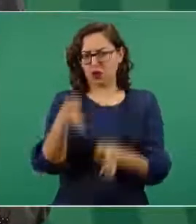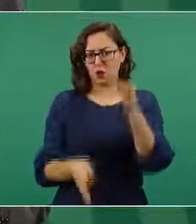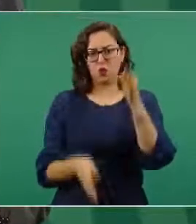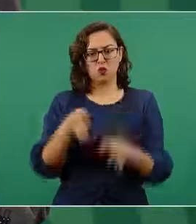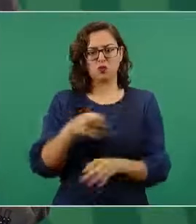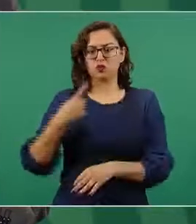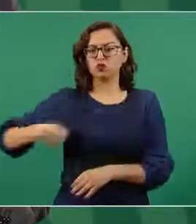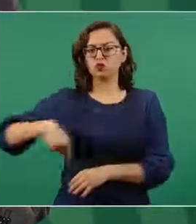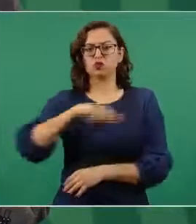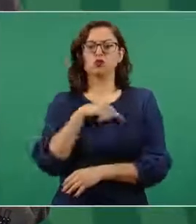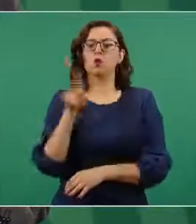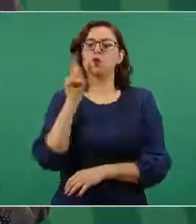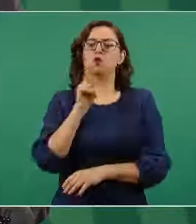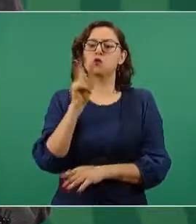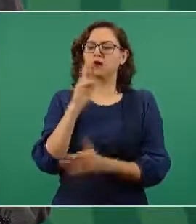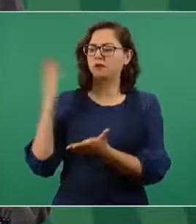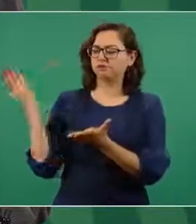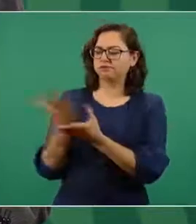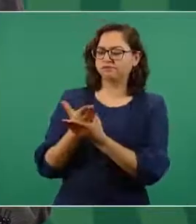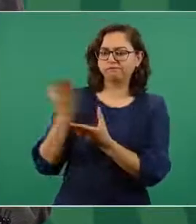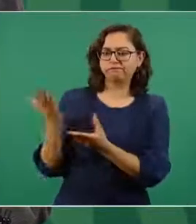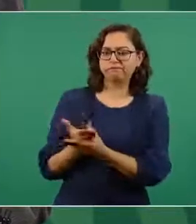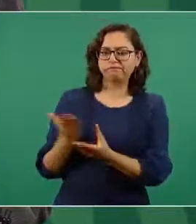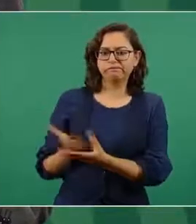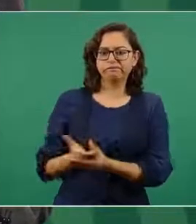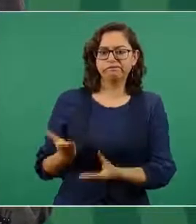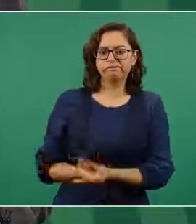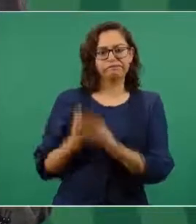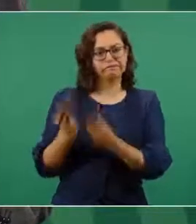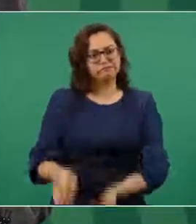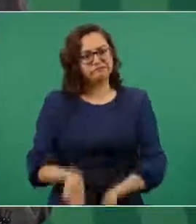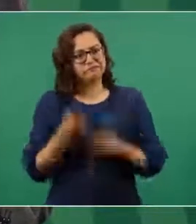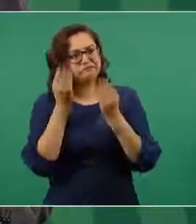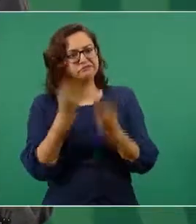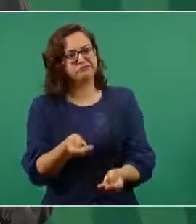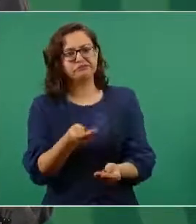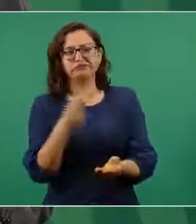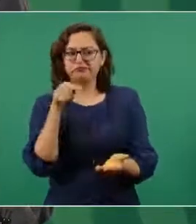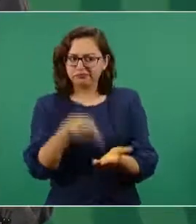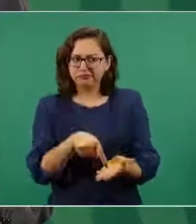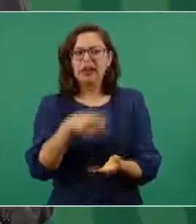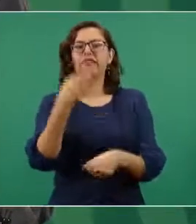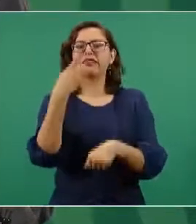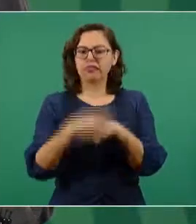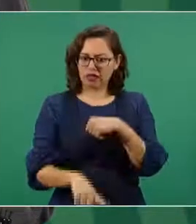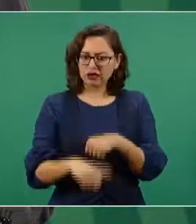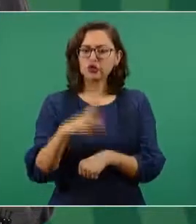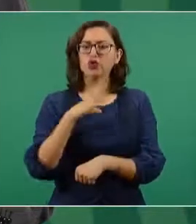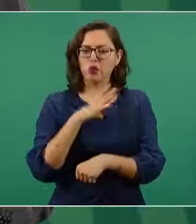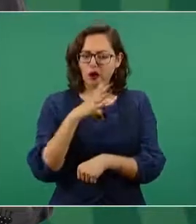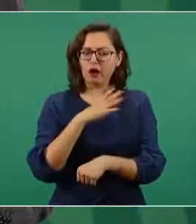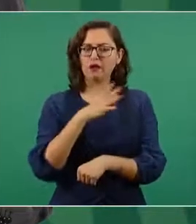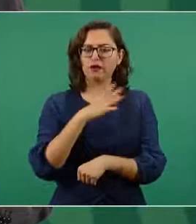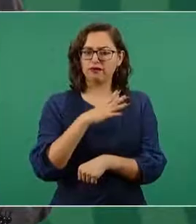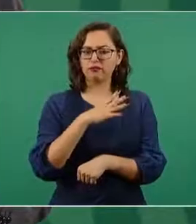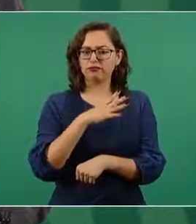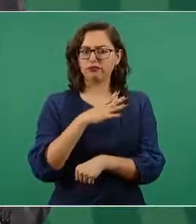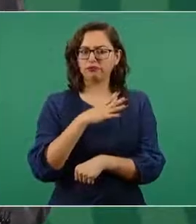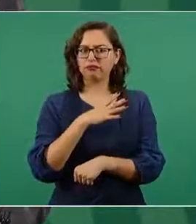que tenemos de el por qué esta legislación y